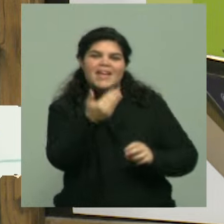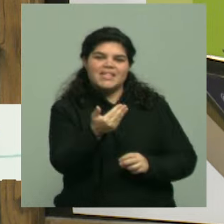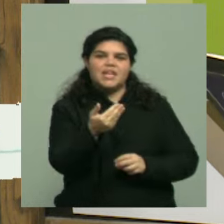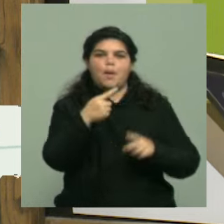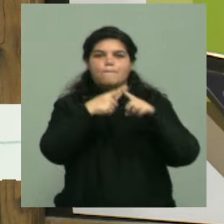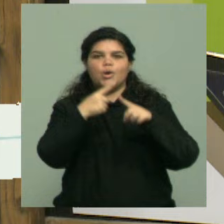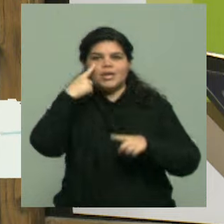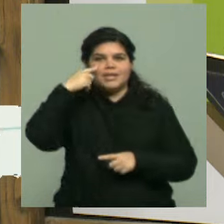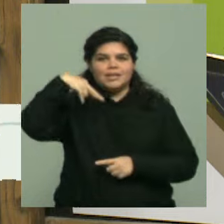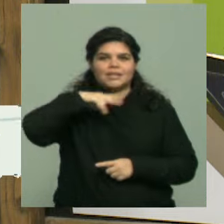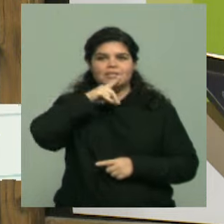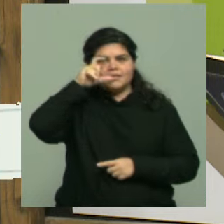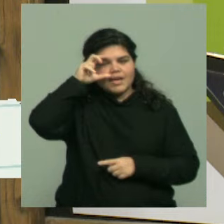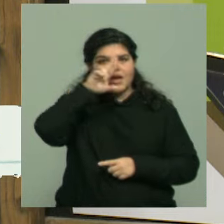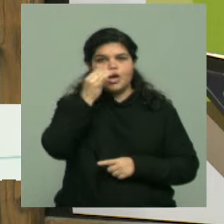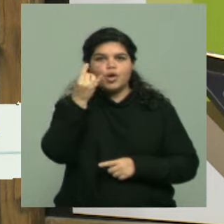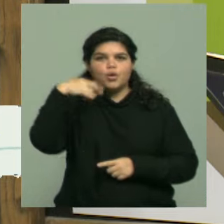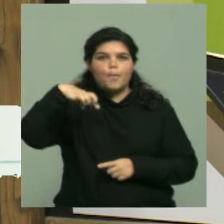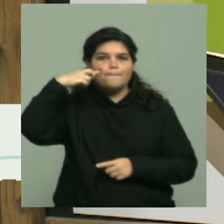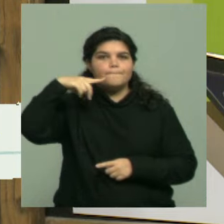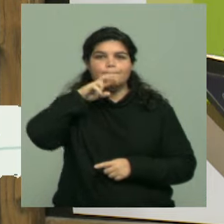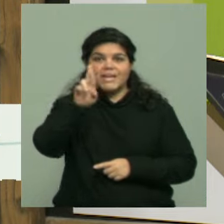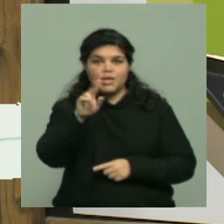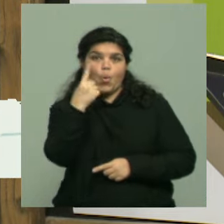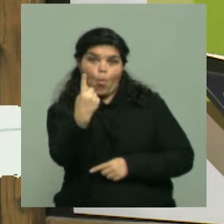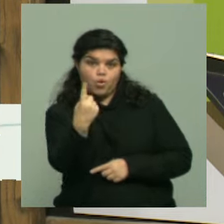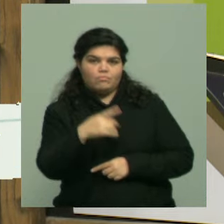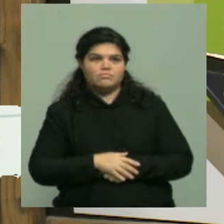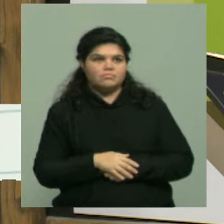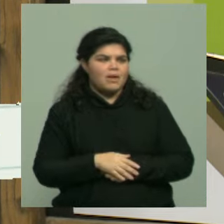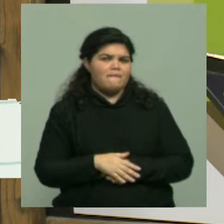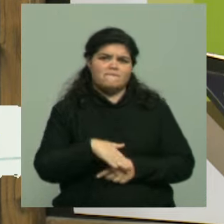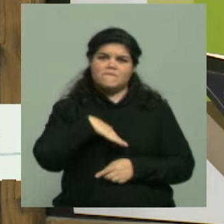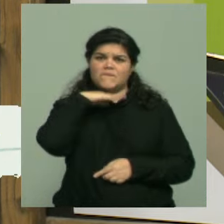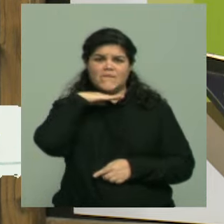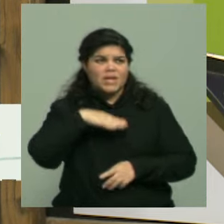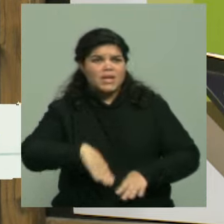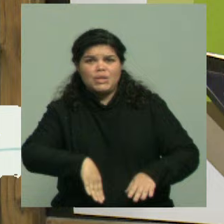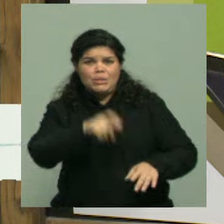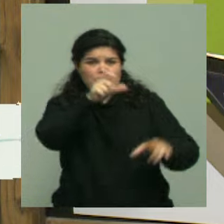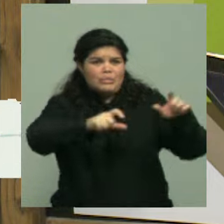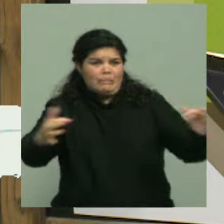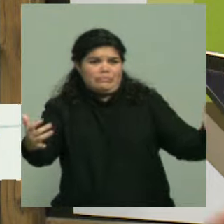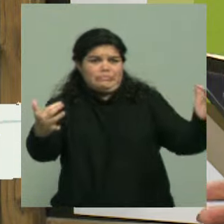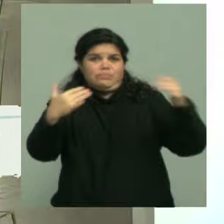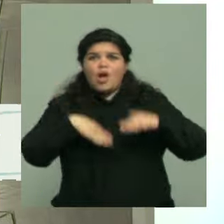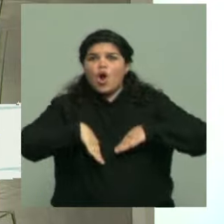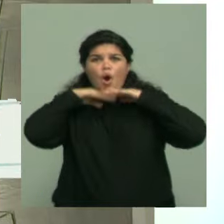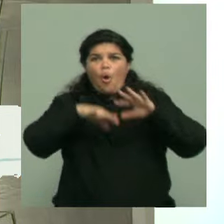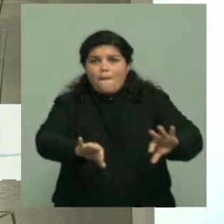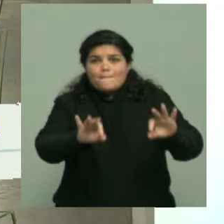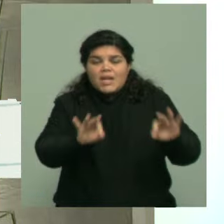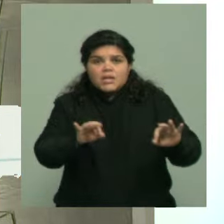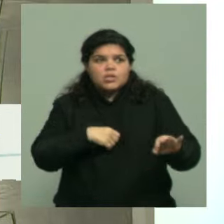en el escenario. Claro. Fue maravilloso. Llenamos sala y nos pedían. Entonces dijimos, el bis. El